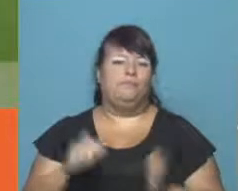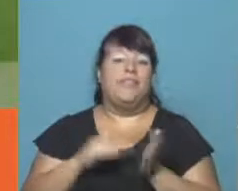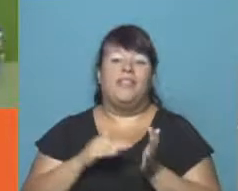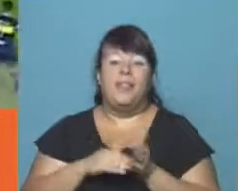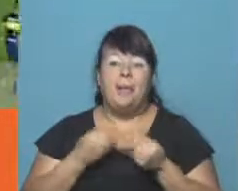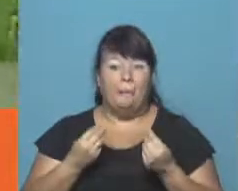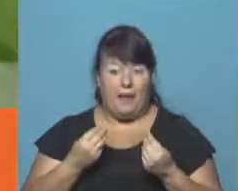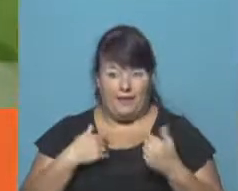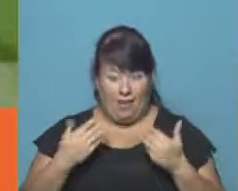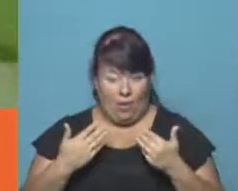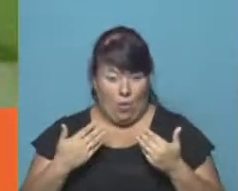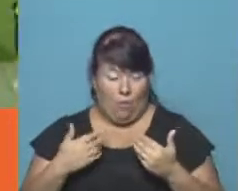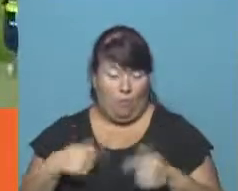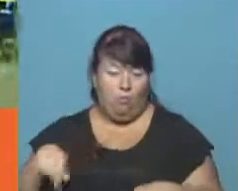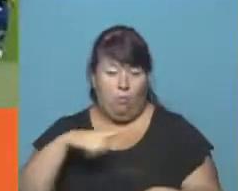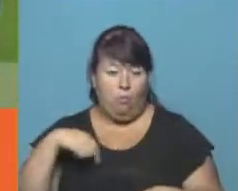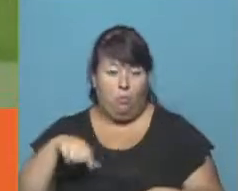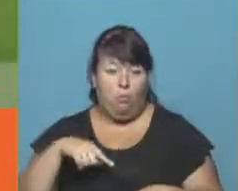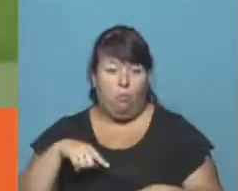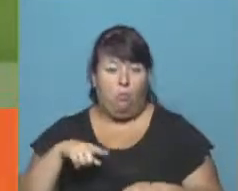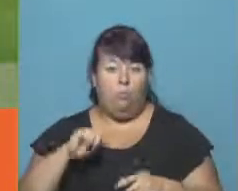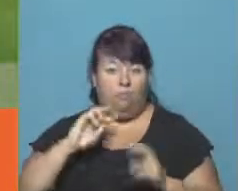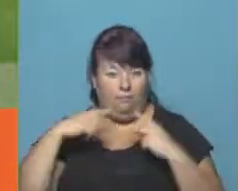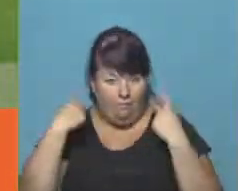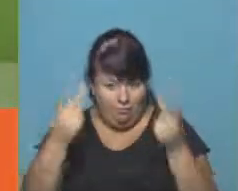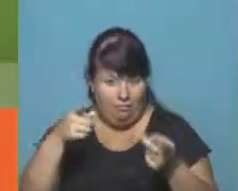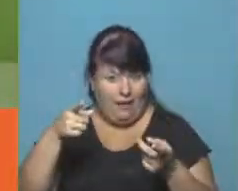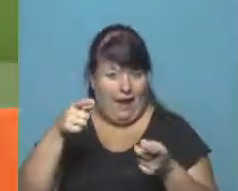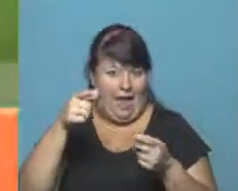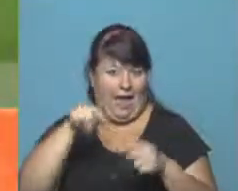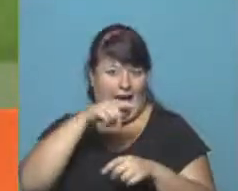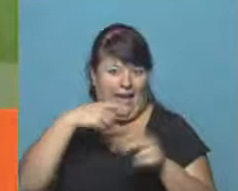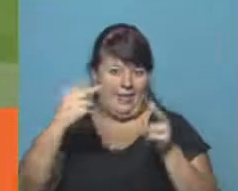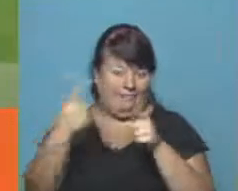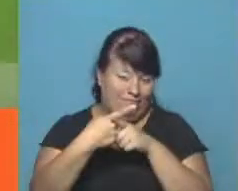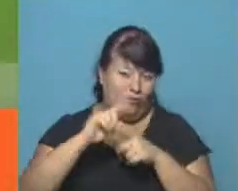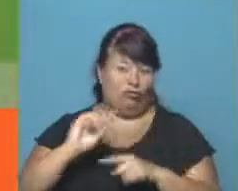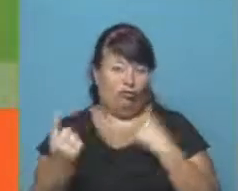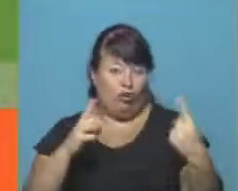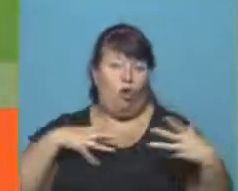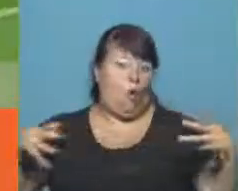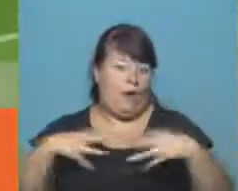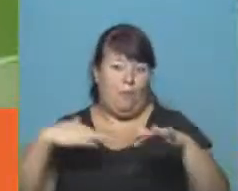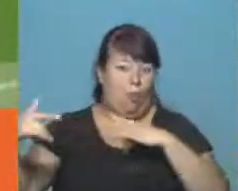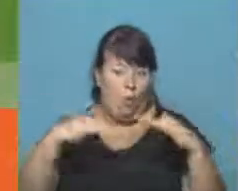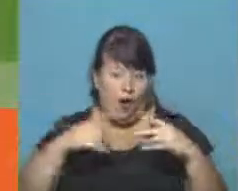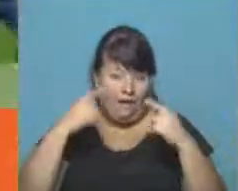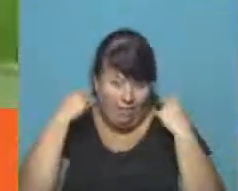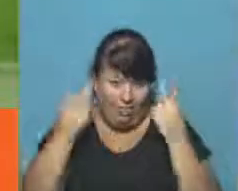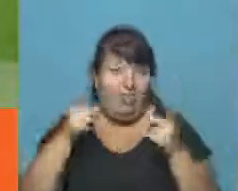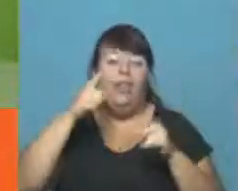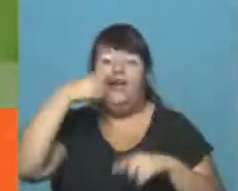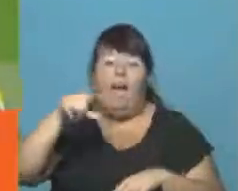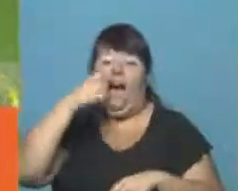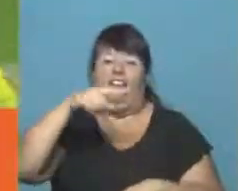dependíamos de poder doblegar al rival con alguna jugada individual o con el juego. Y en algún momento iba a aparecer